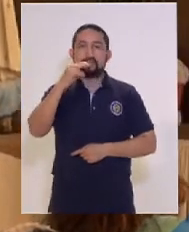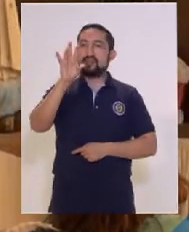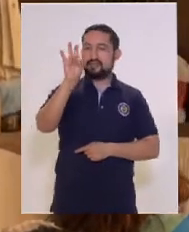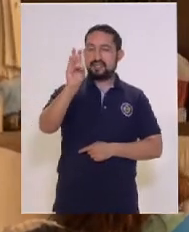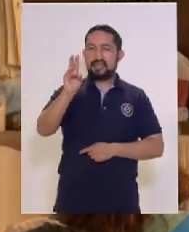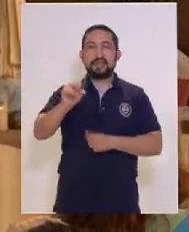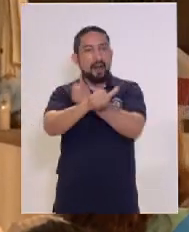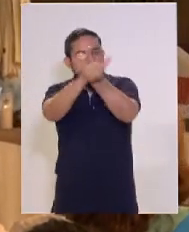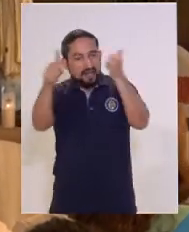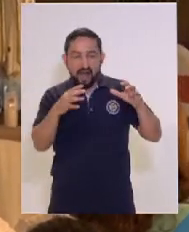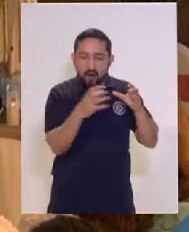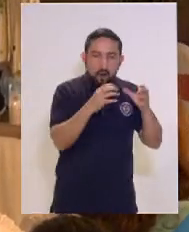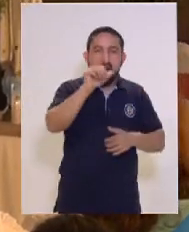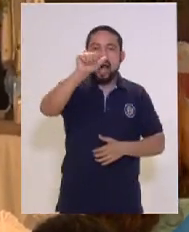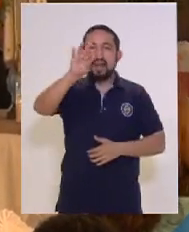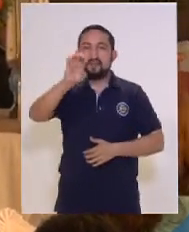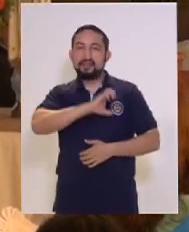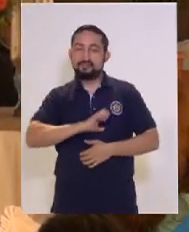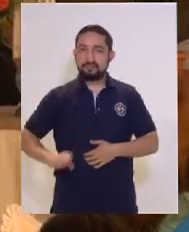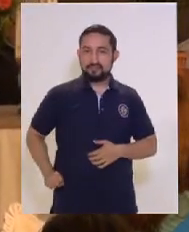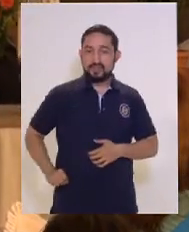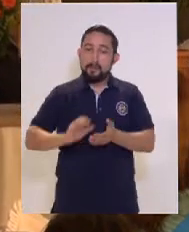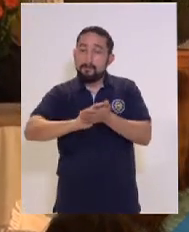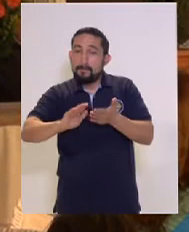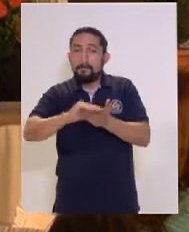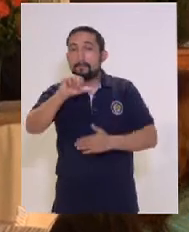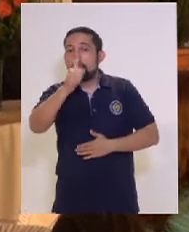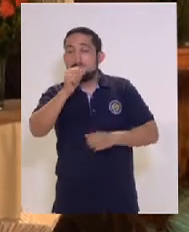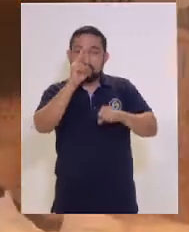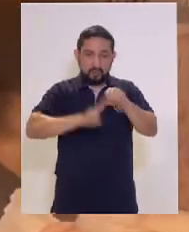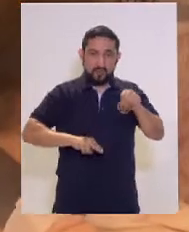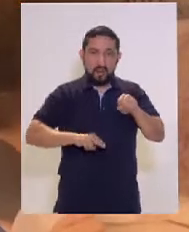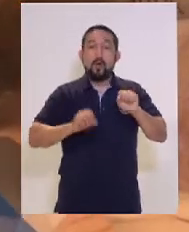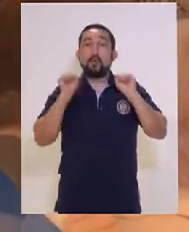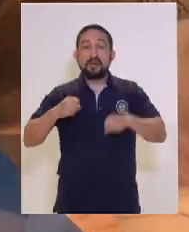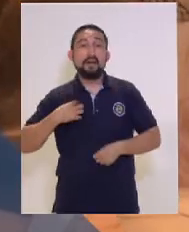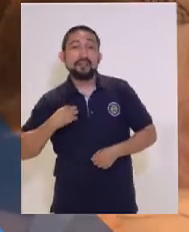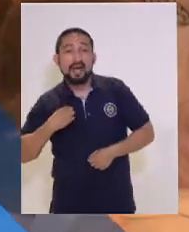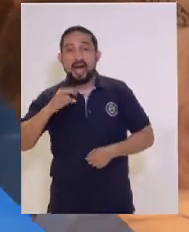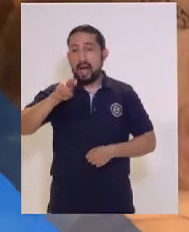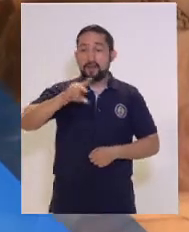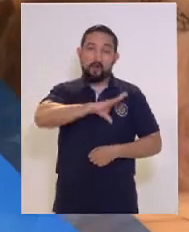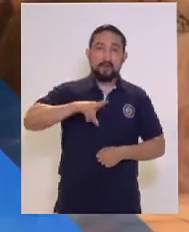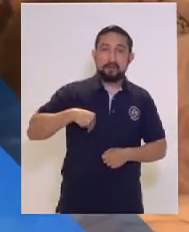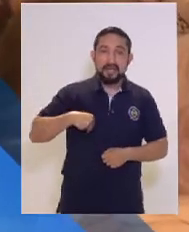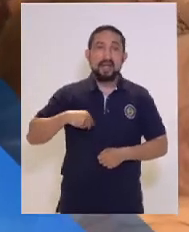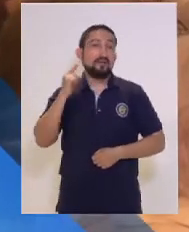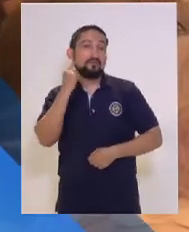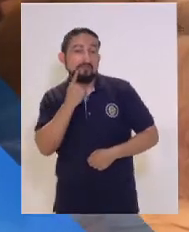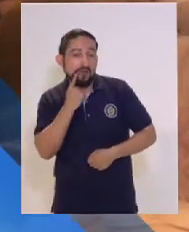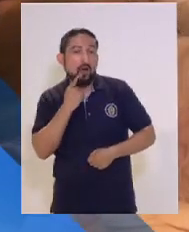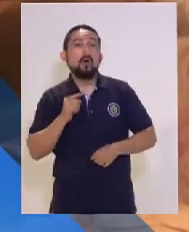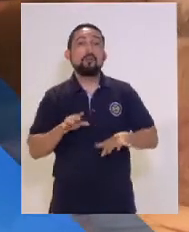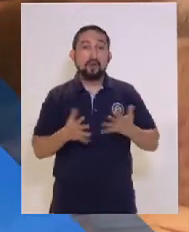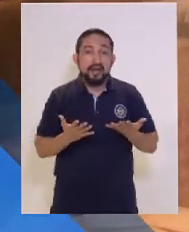Árabe Salvadoreño. Valor de los alimentos, $10. Puedes invitar a algún familiar o amigo con